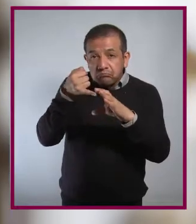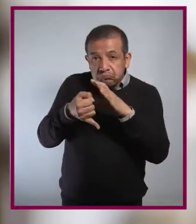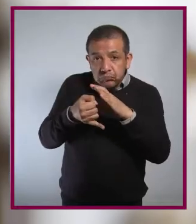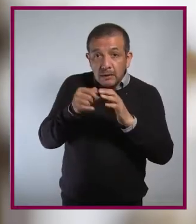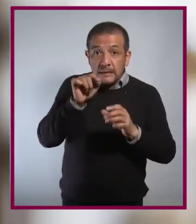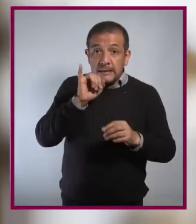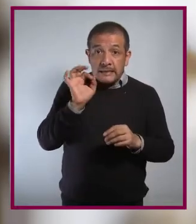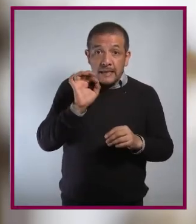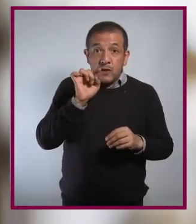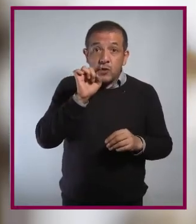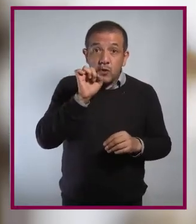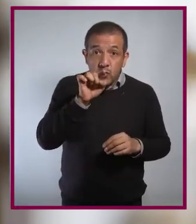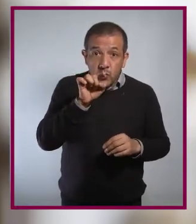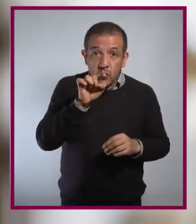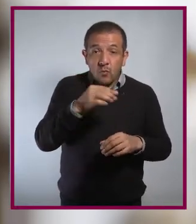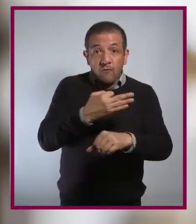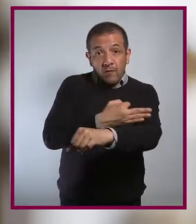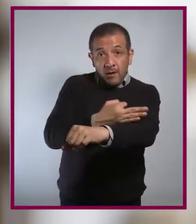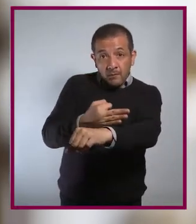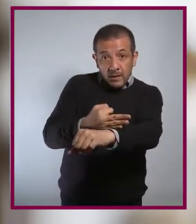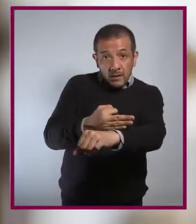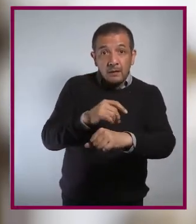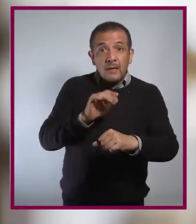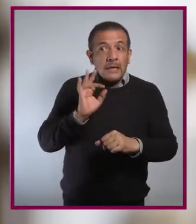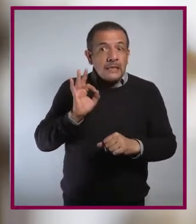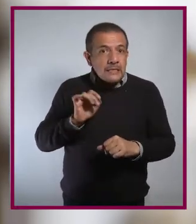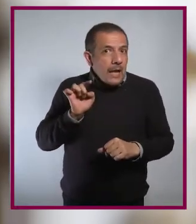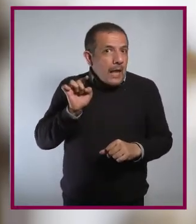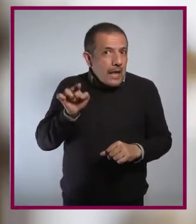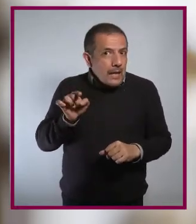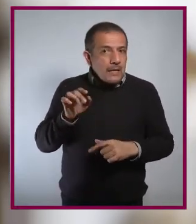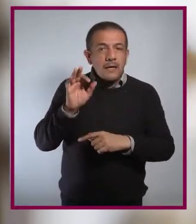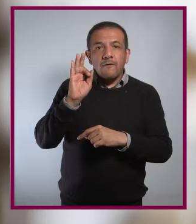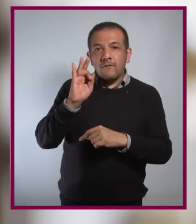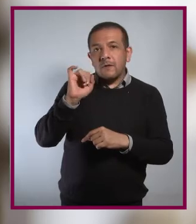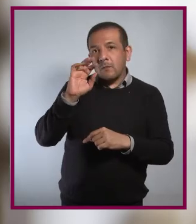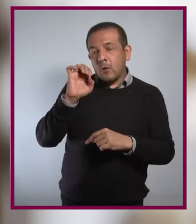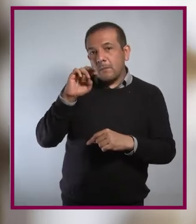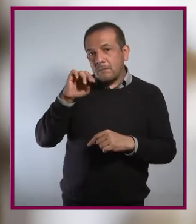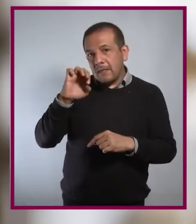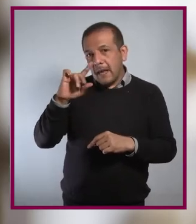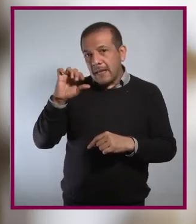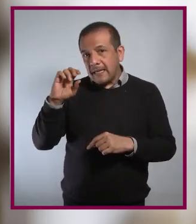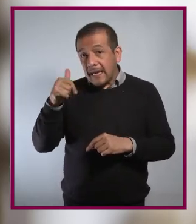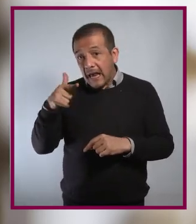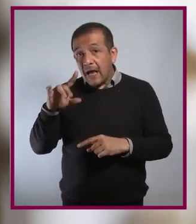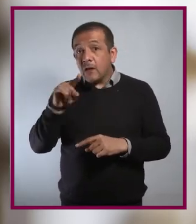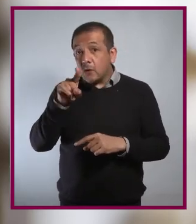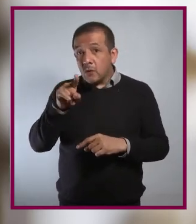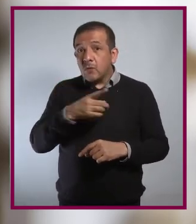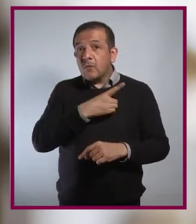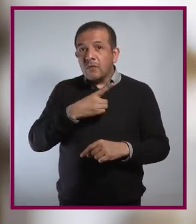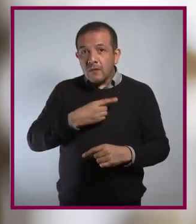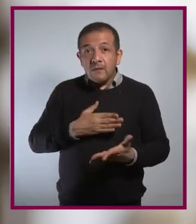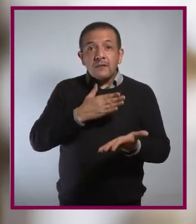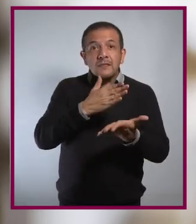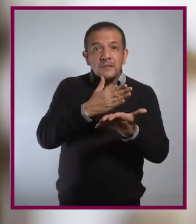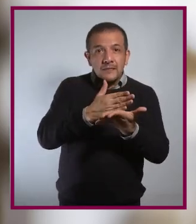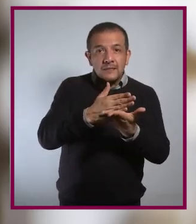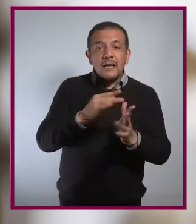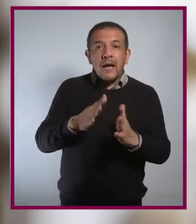Si sospechas que alguno de tus familiares puede tener fibromialgia, busca a un